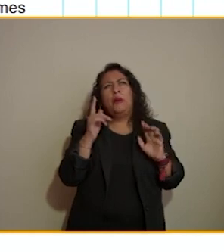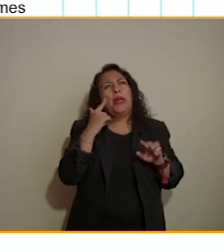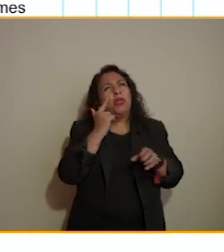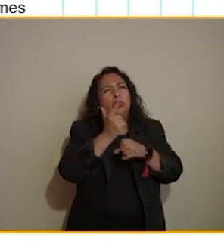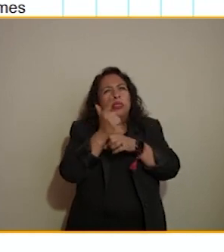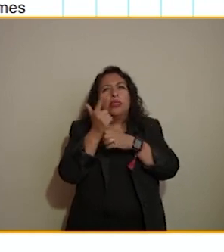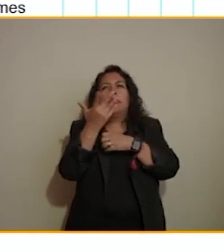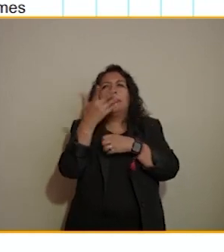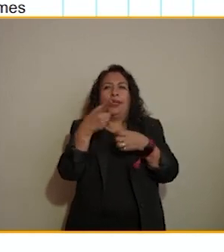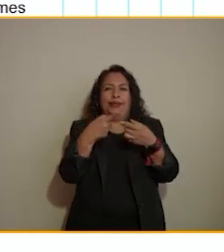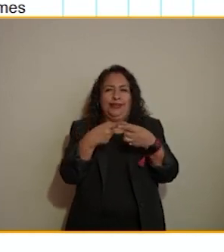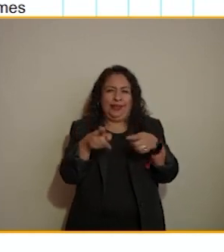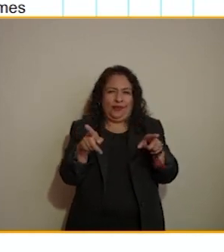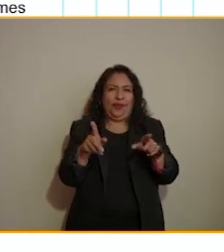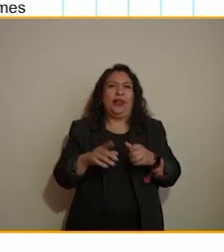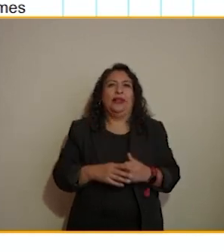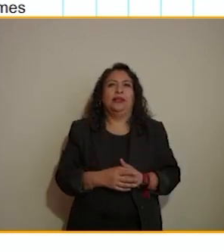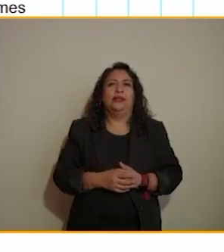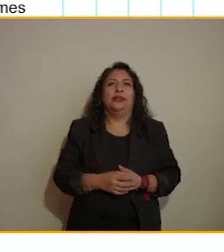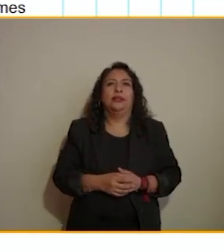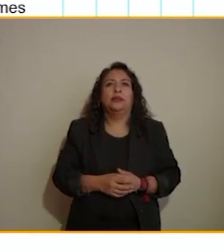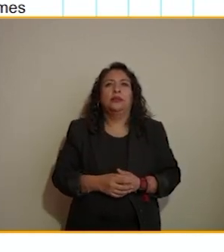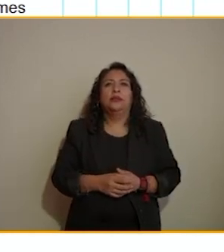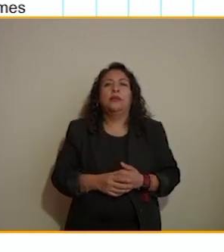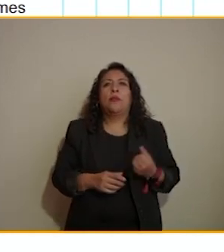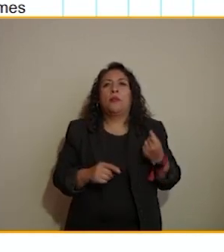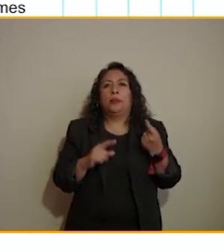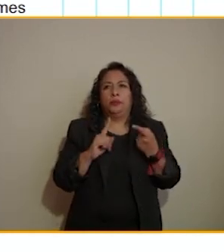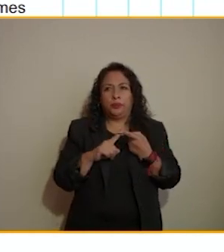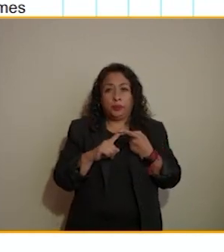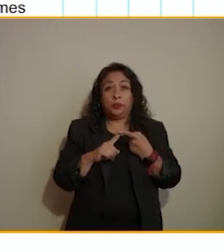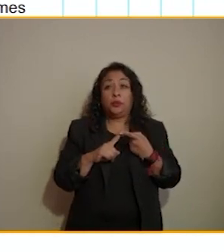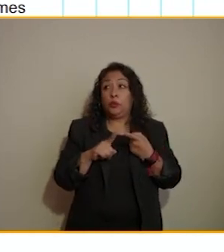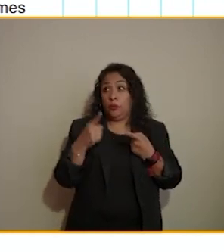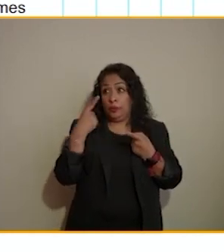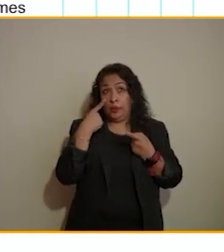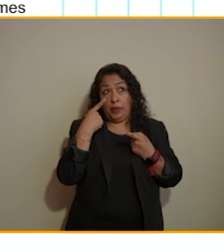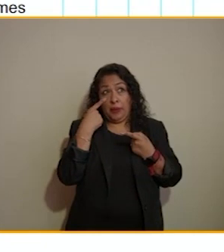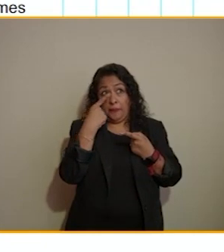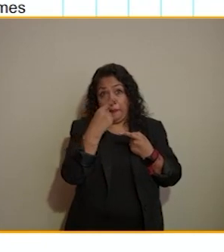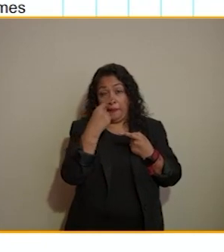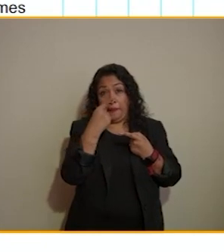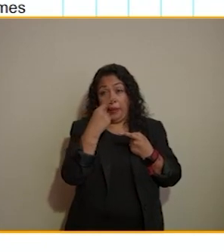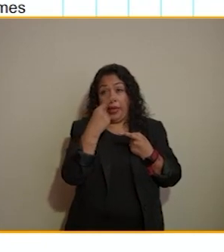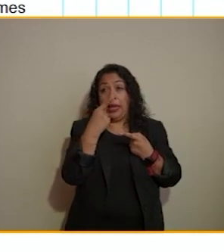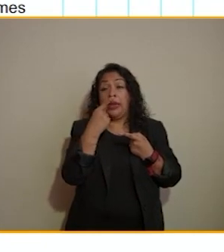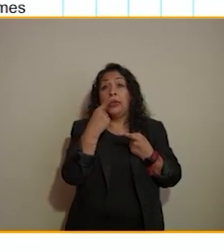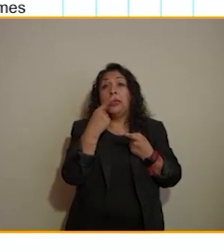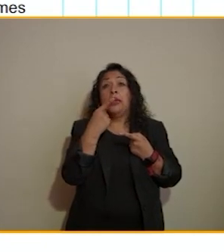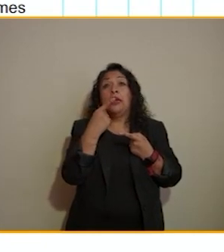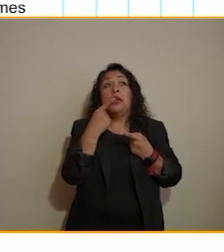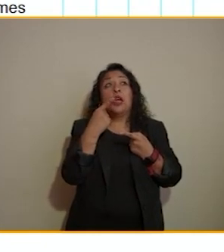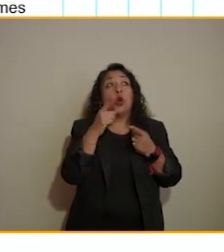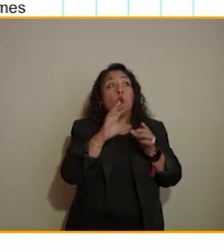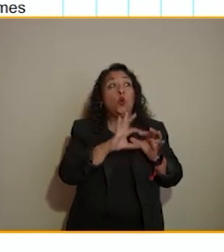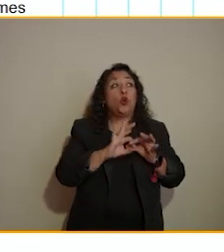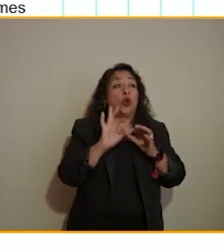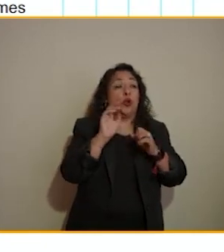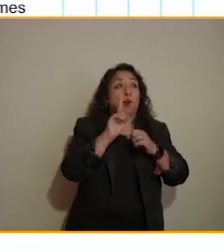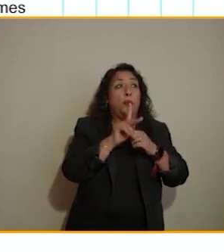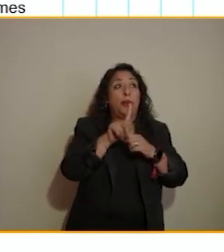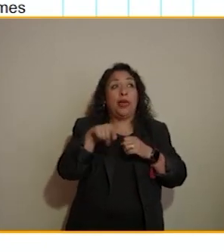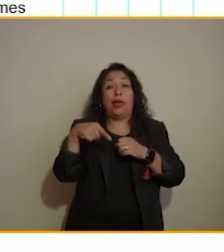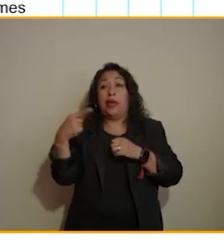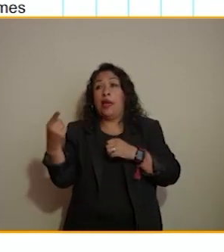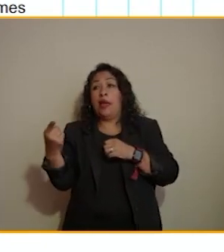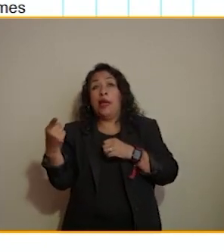10 diferencias, ¿no? Primera diferencia, si ustedes ven en el gráfico que dice Unión Europea y lo comparan con el